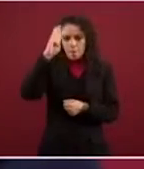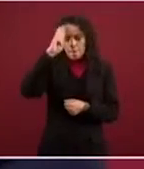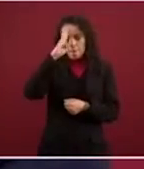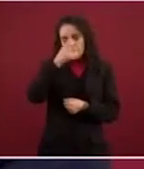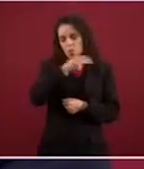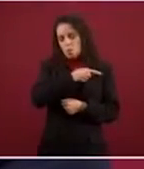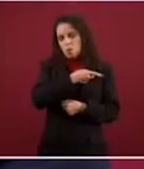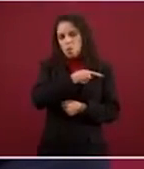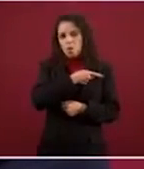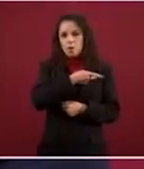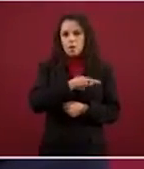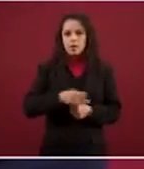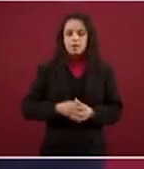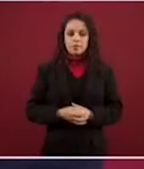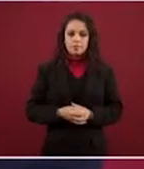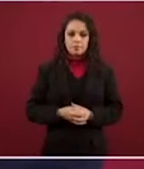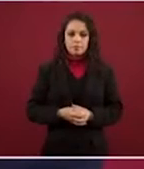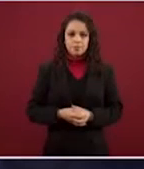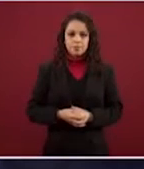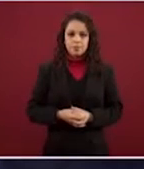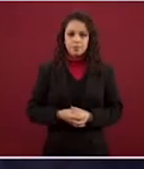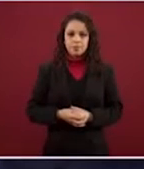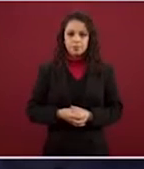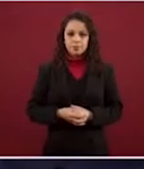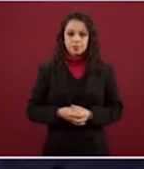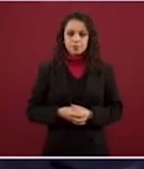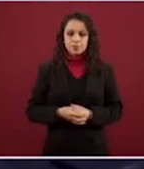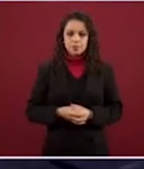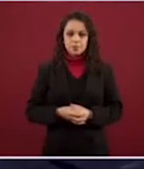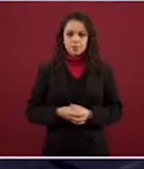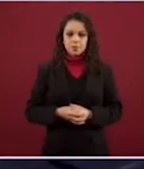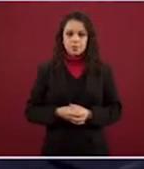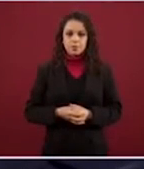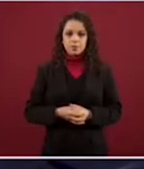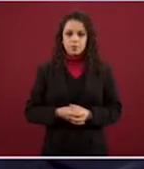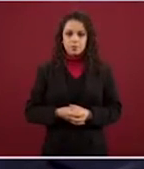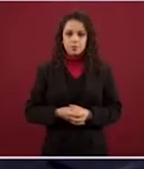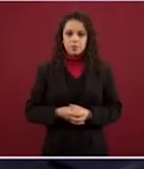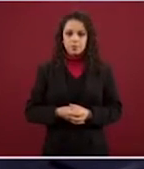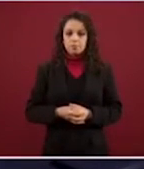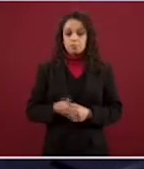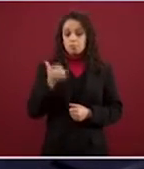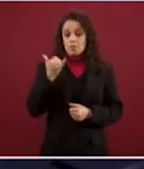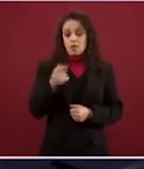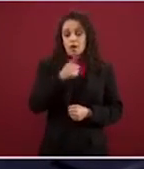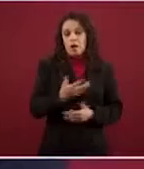también quienes llevan